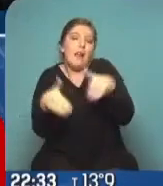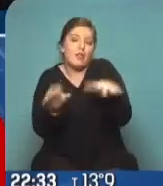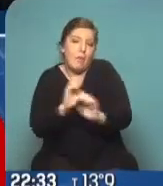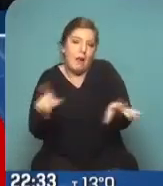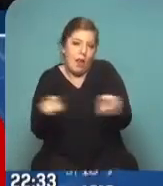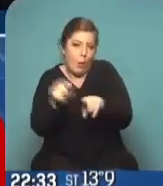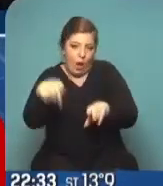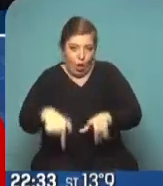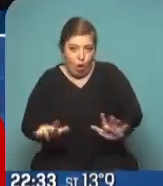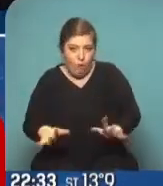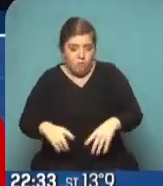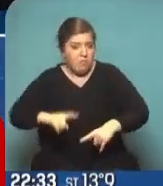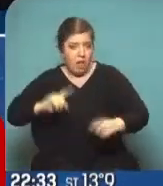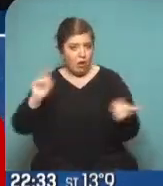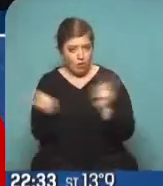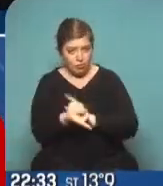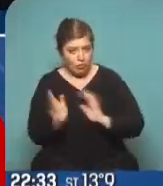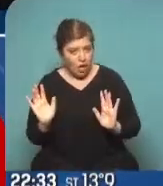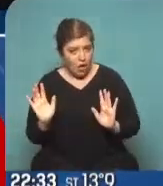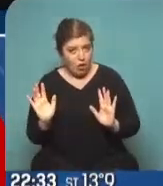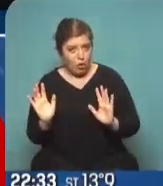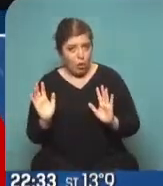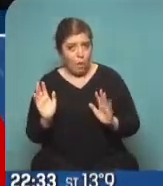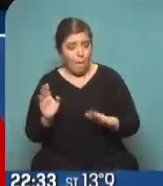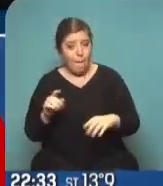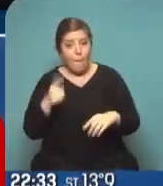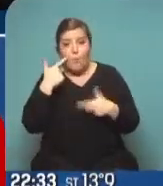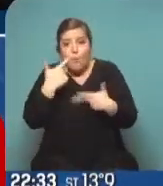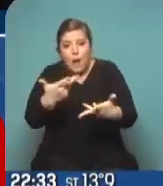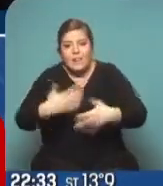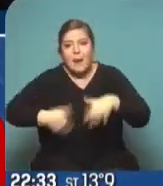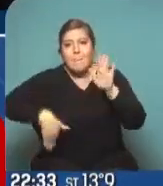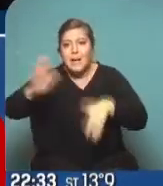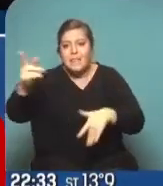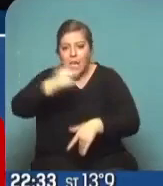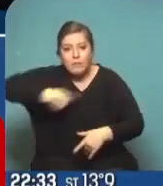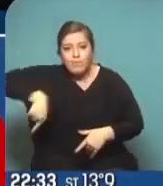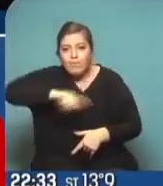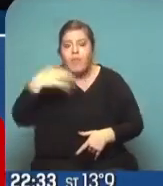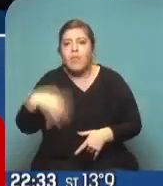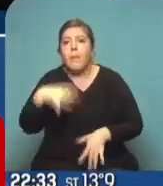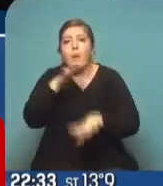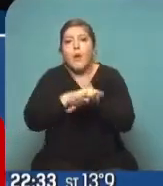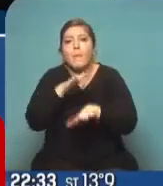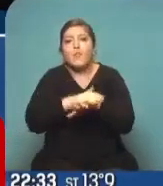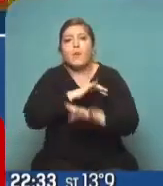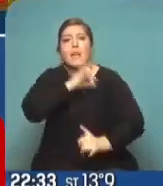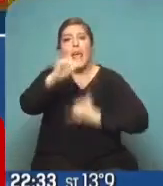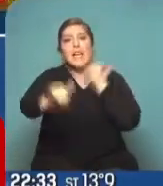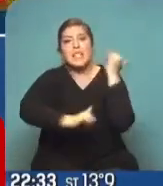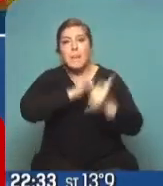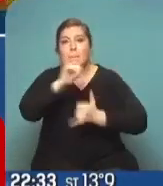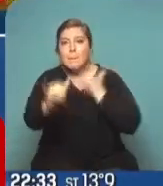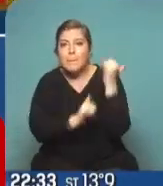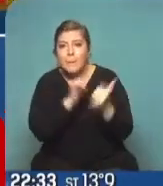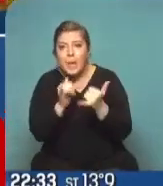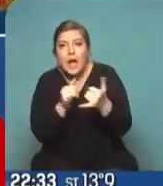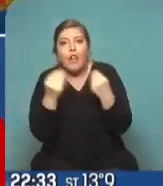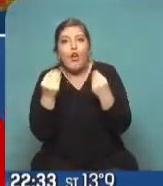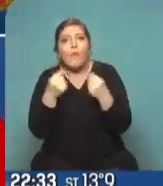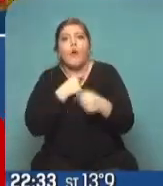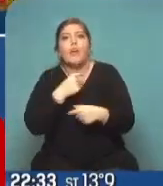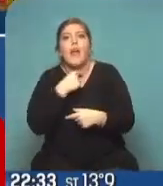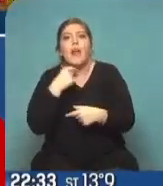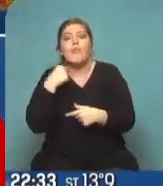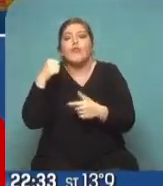hoy. Al contrario, digamos, pone más sobre el tapete que todos tenemos que ser responsables para explicar cómo queremos sacar el país adelante,